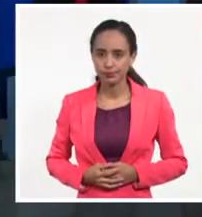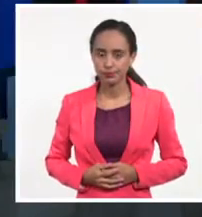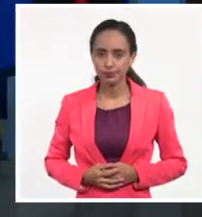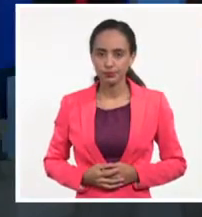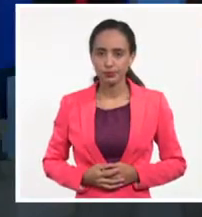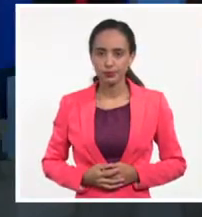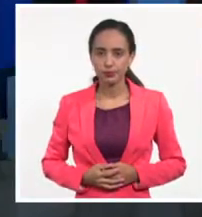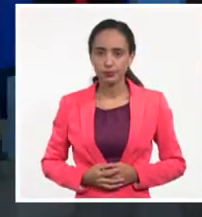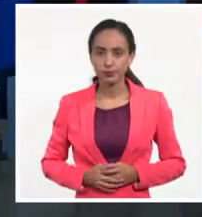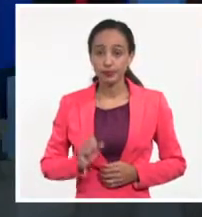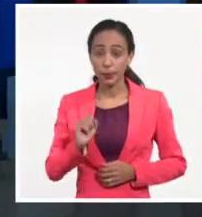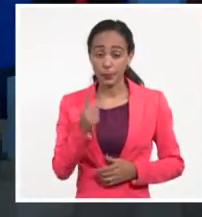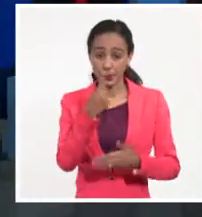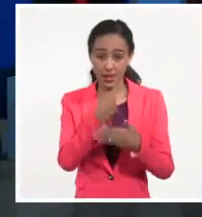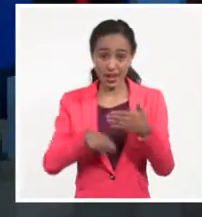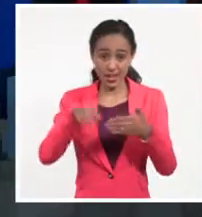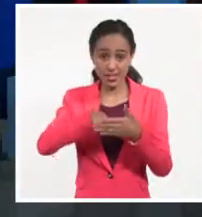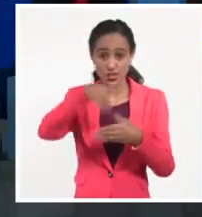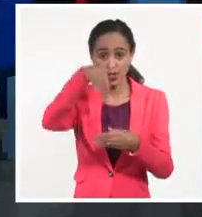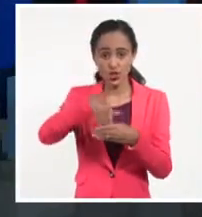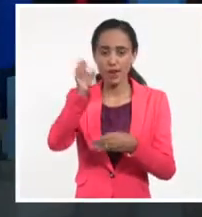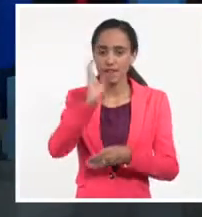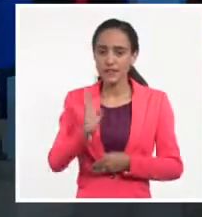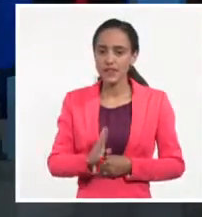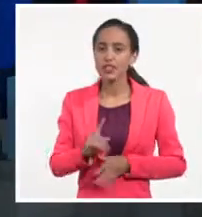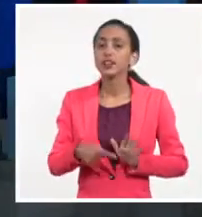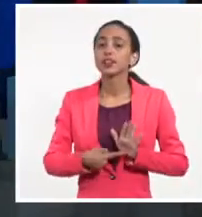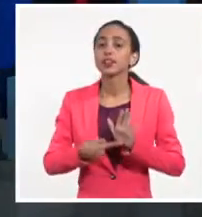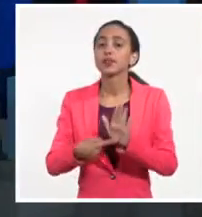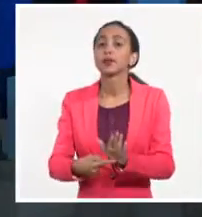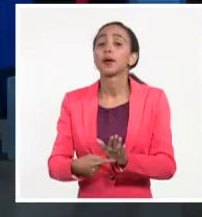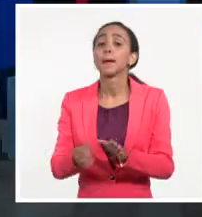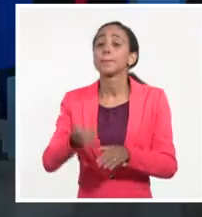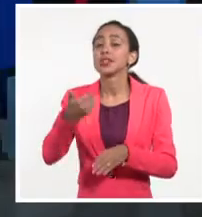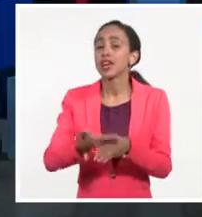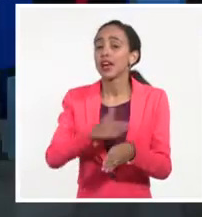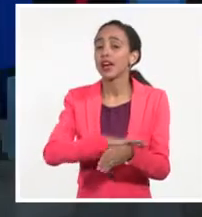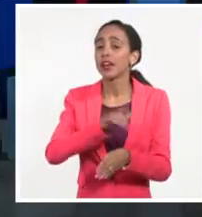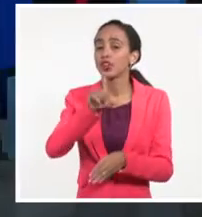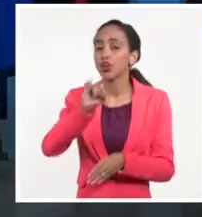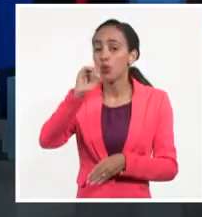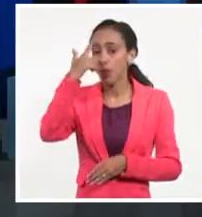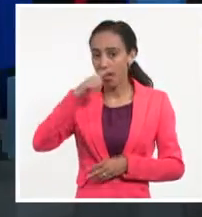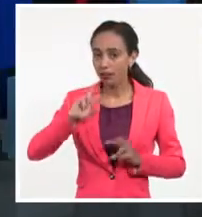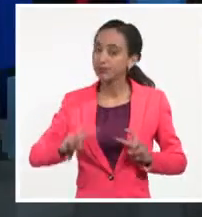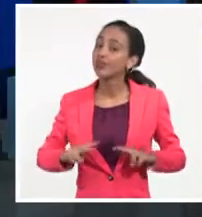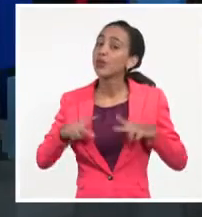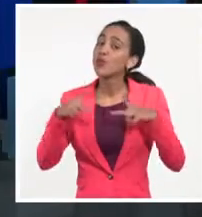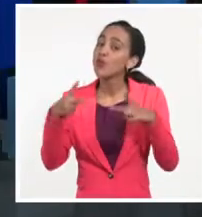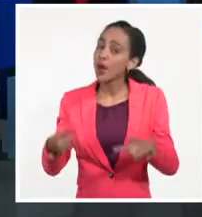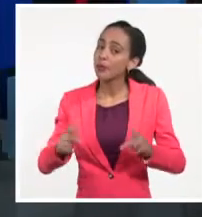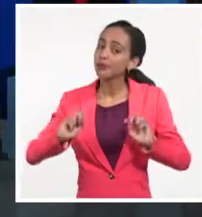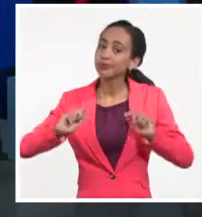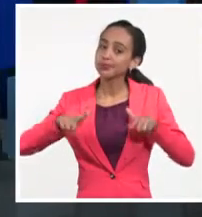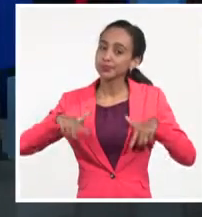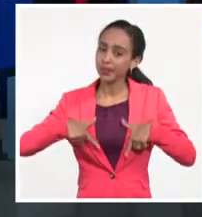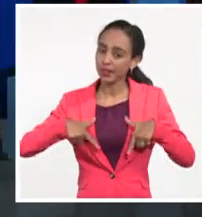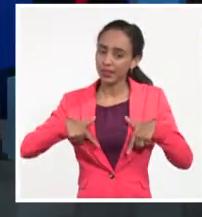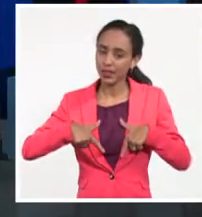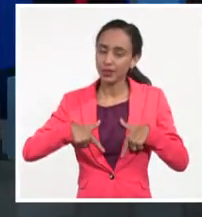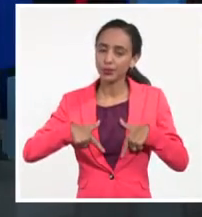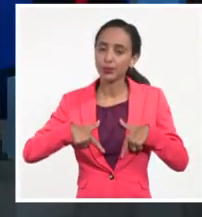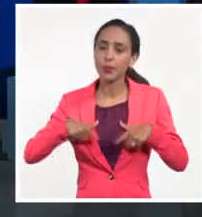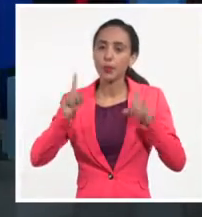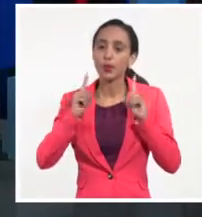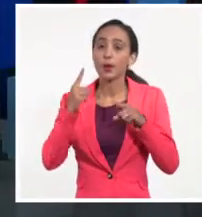En la primera vuelta de las elecciones en Brasil demostraron que el expresidente Luiz Inácio Lula da Silva ha regresado al escenario político con fuerza, pero